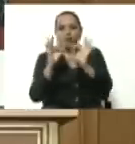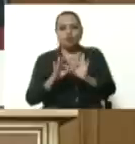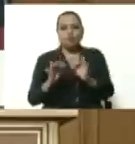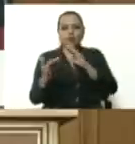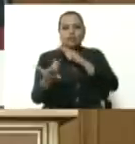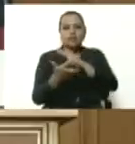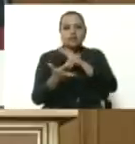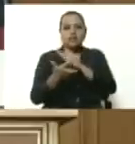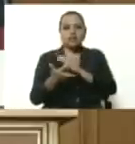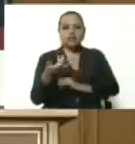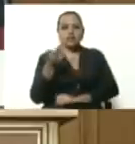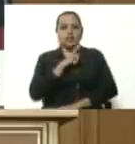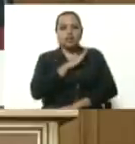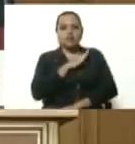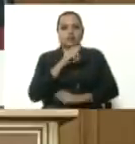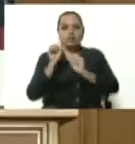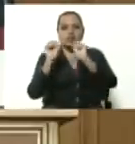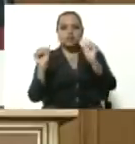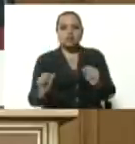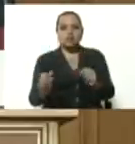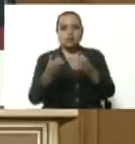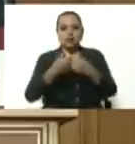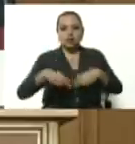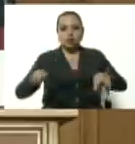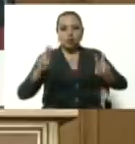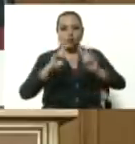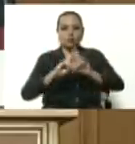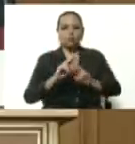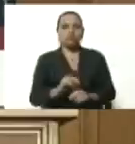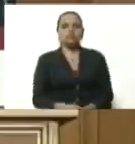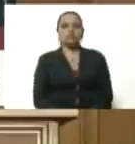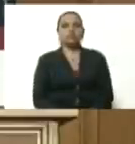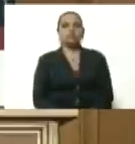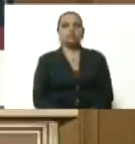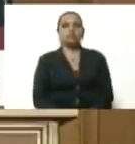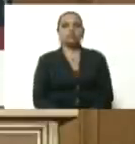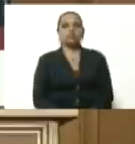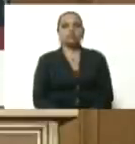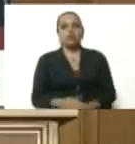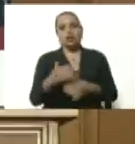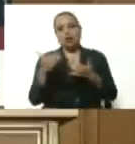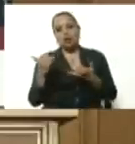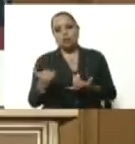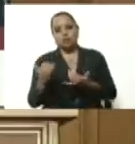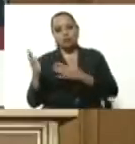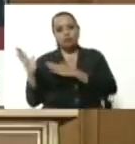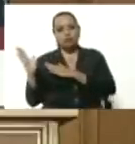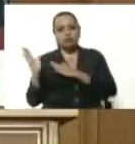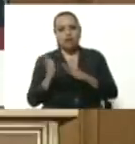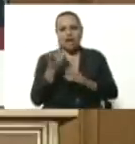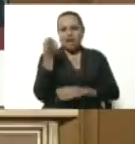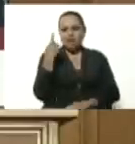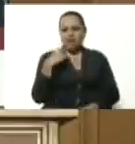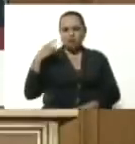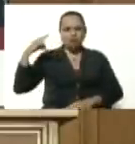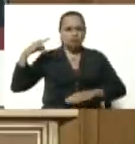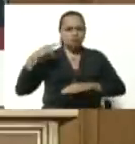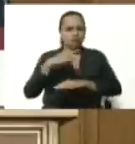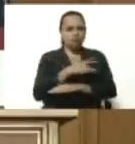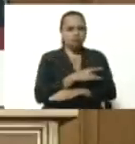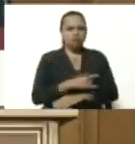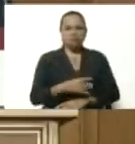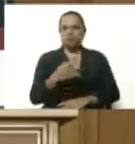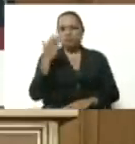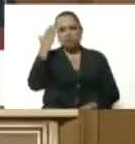técnicos existentes en el sistema de Naciones Unidas. Acabamos de recibir, no sé, ayer un cargamento, no sé qué número